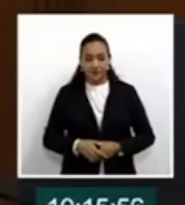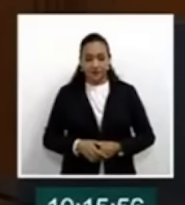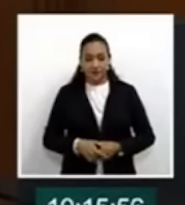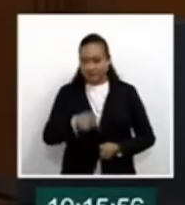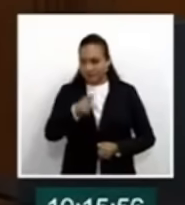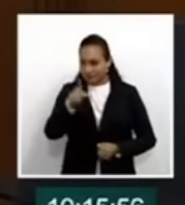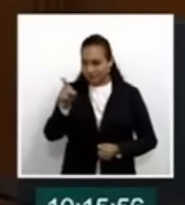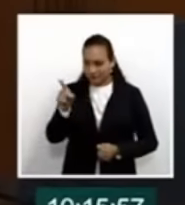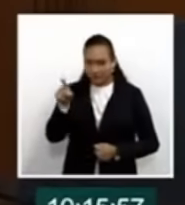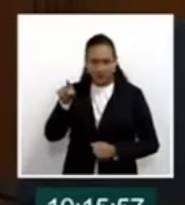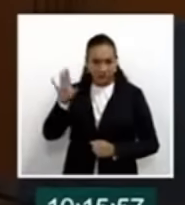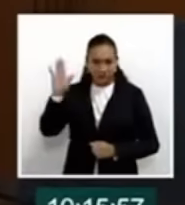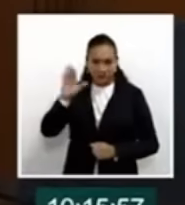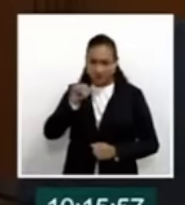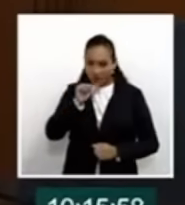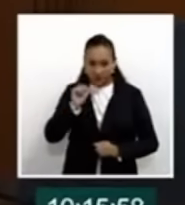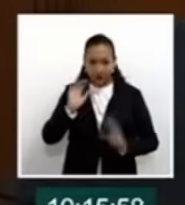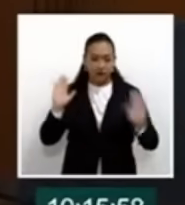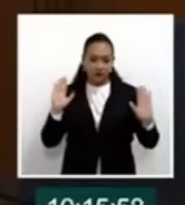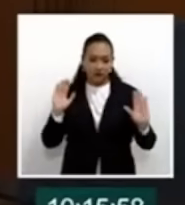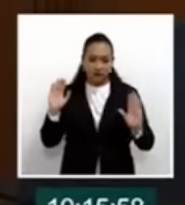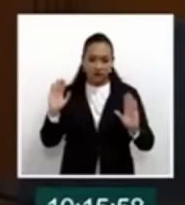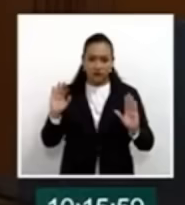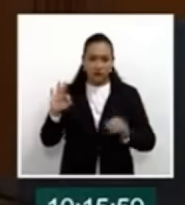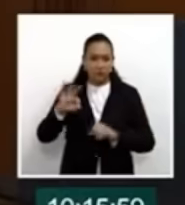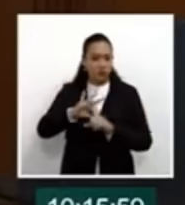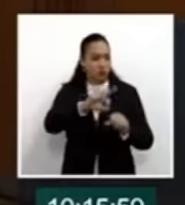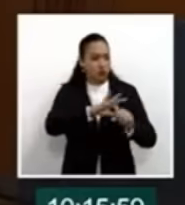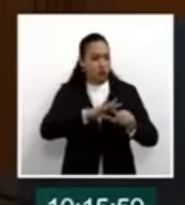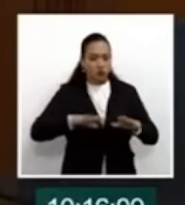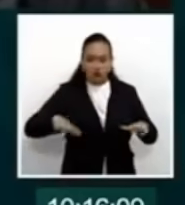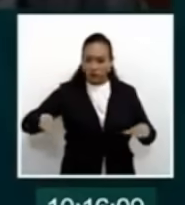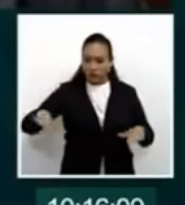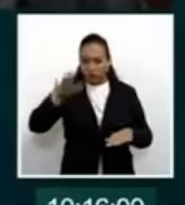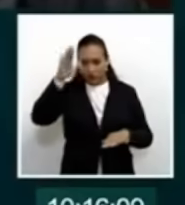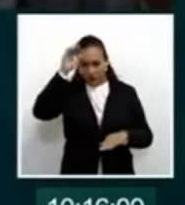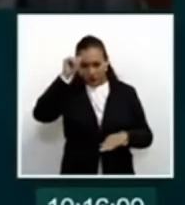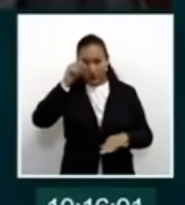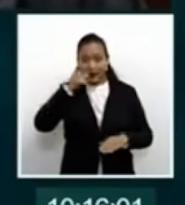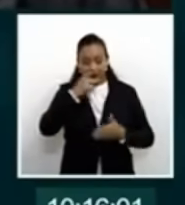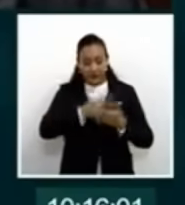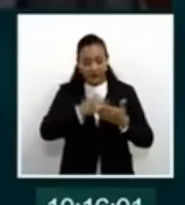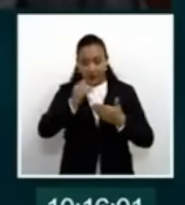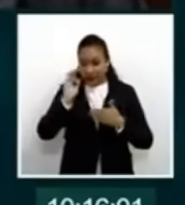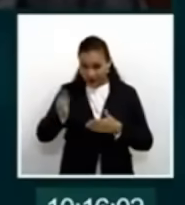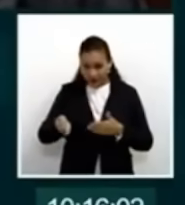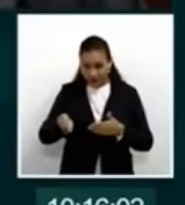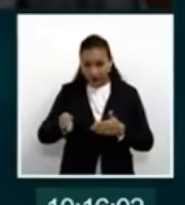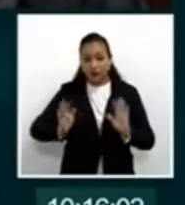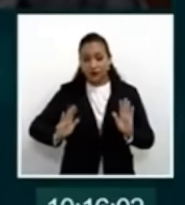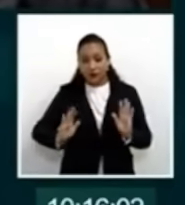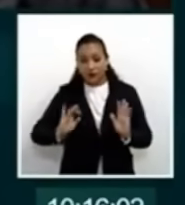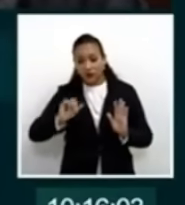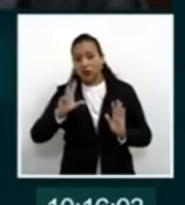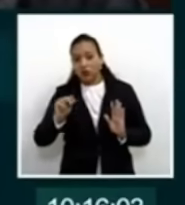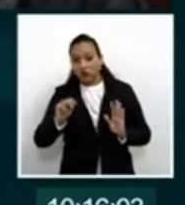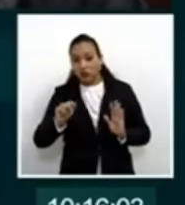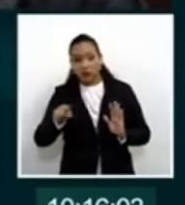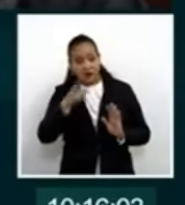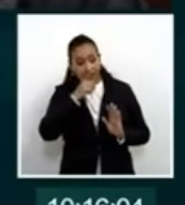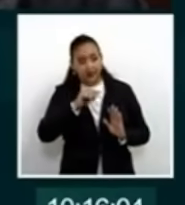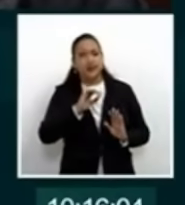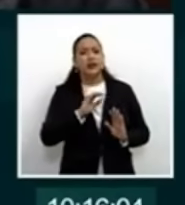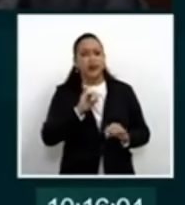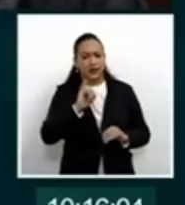Si no hay nadie en el uso de la voz, en votación económica les consulto si el proyecto de acta es de aprobarse, y quienes estén por la afirmativa